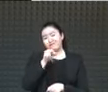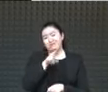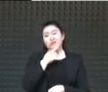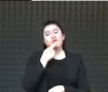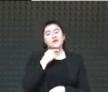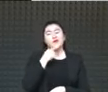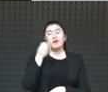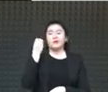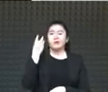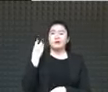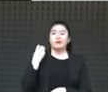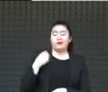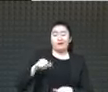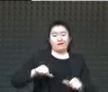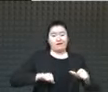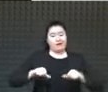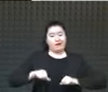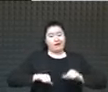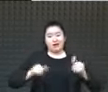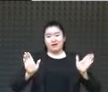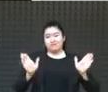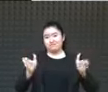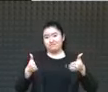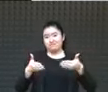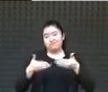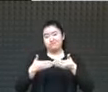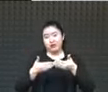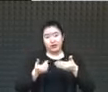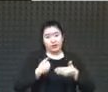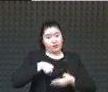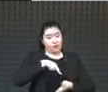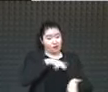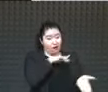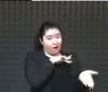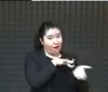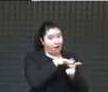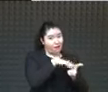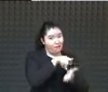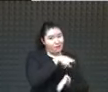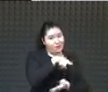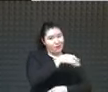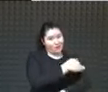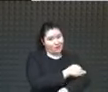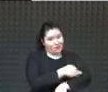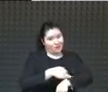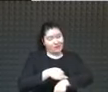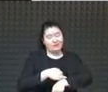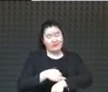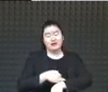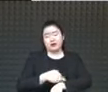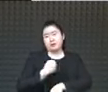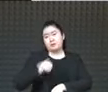rojo y hubo cierre de actividades y fue un apoyo a la economía familiar. Decidimos hacer